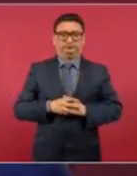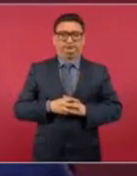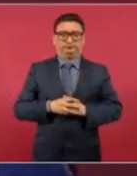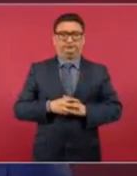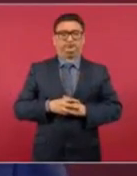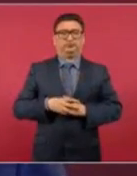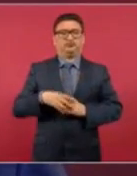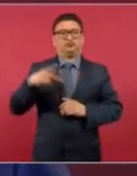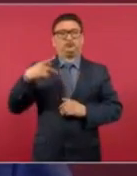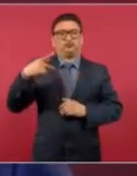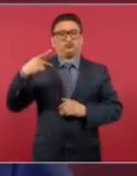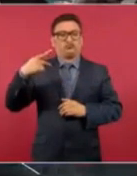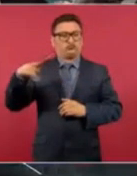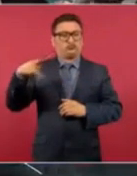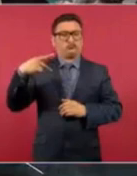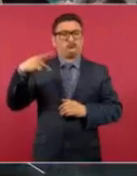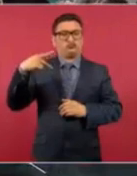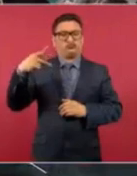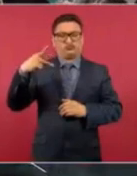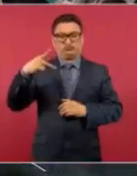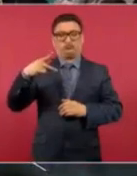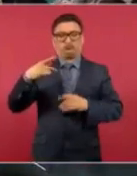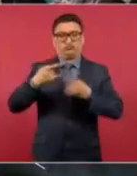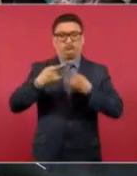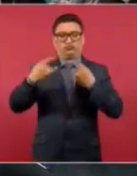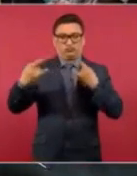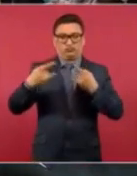tiene otra trayectoria.